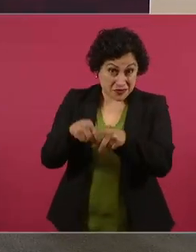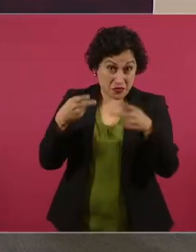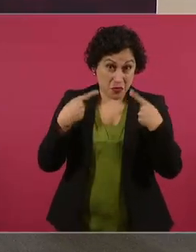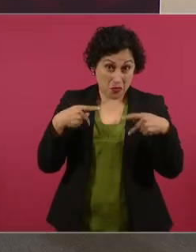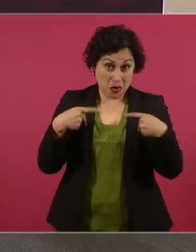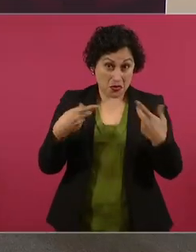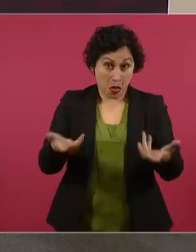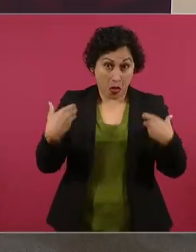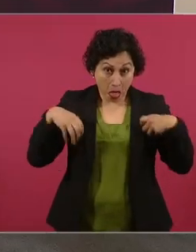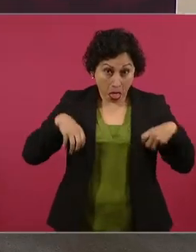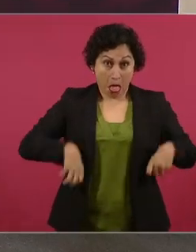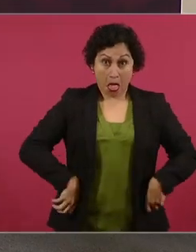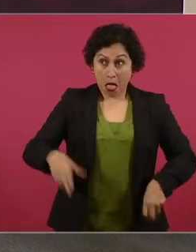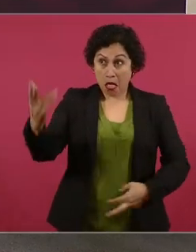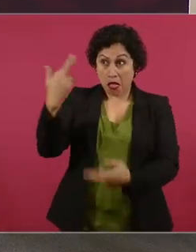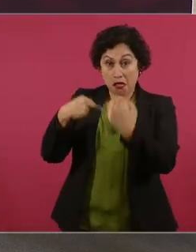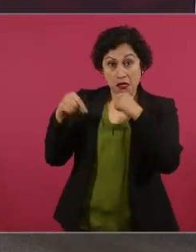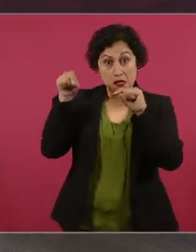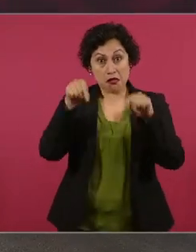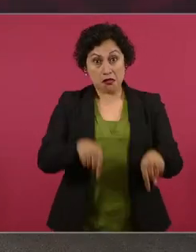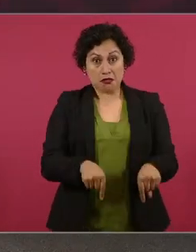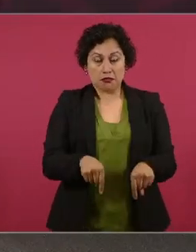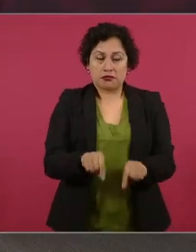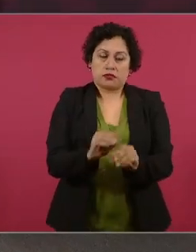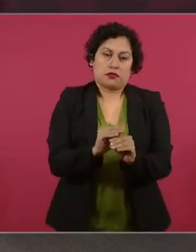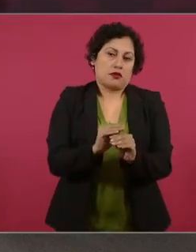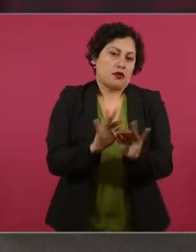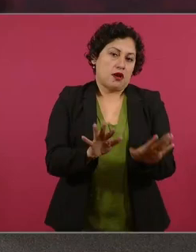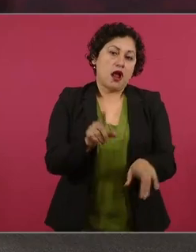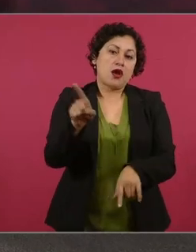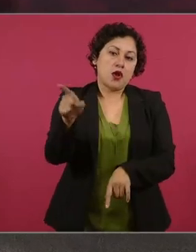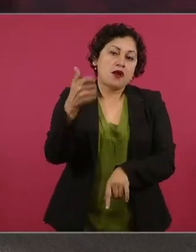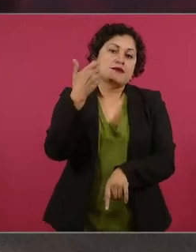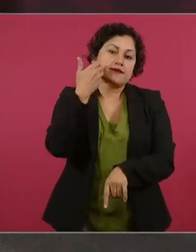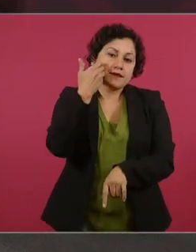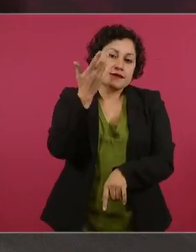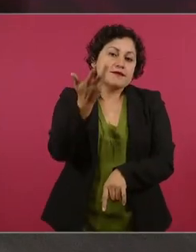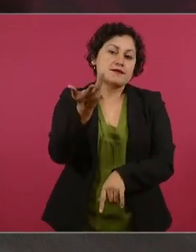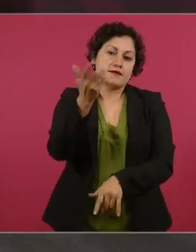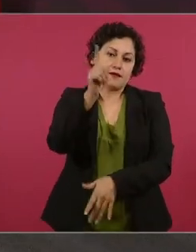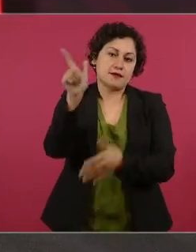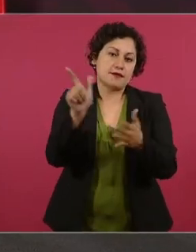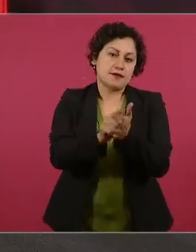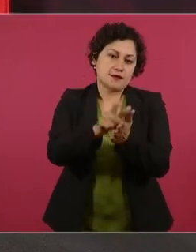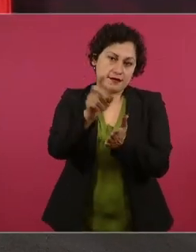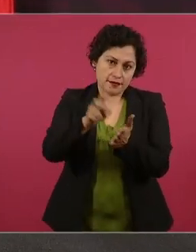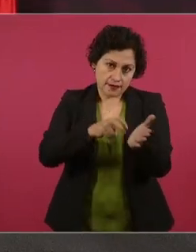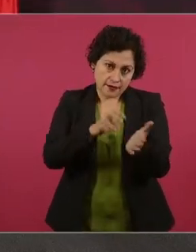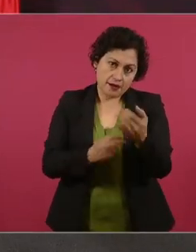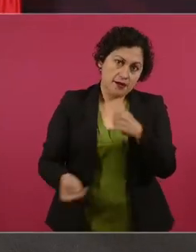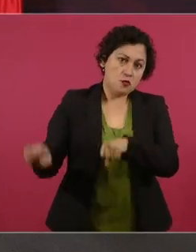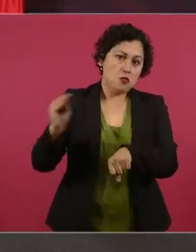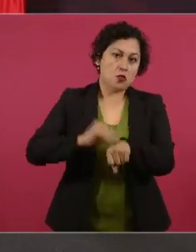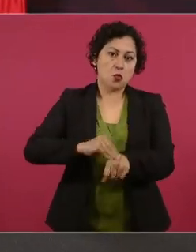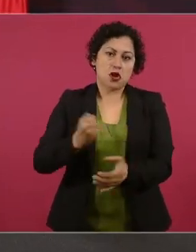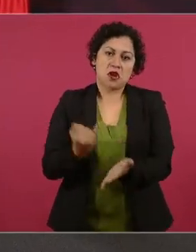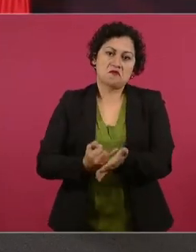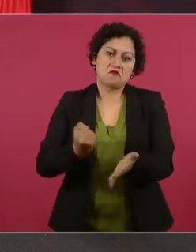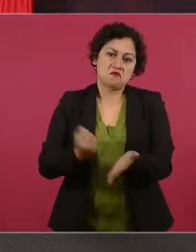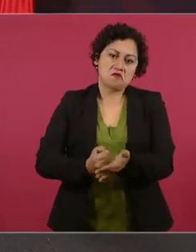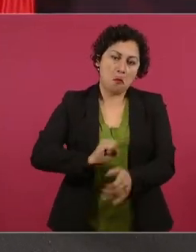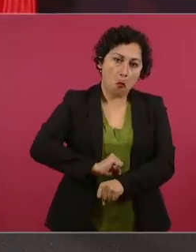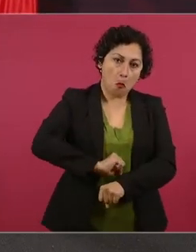a querer imponer reforma fiscal y aumentar impuestos y